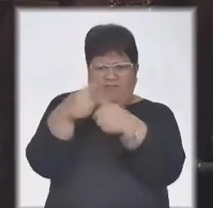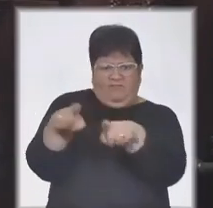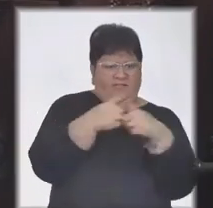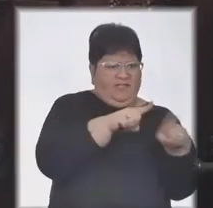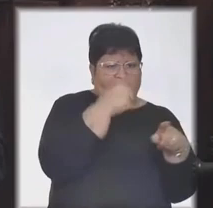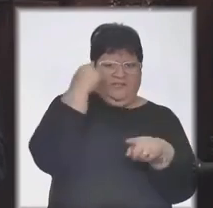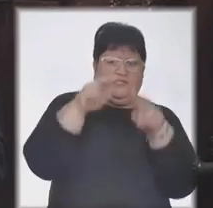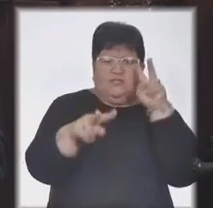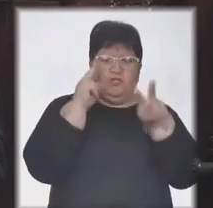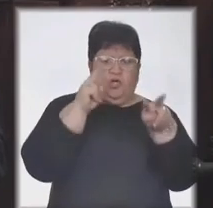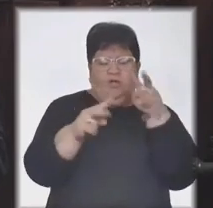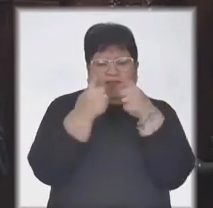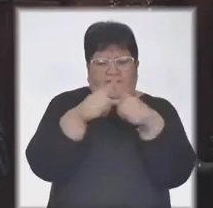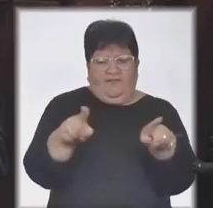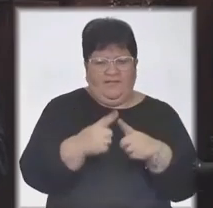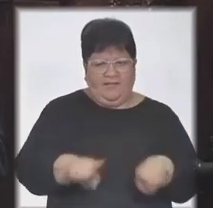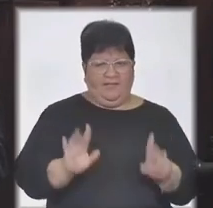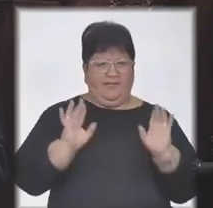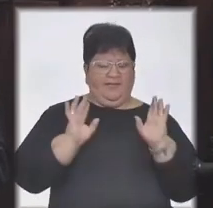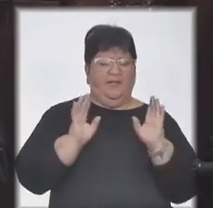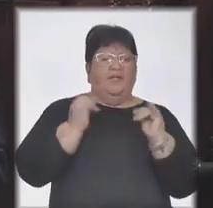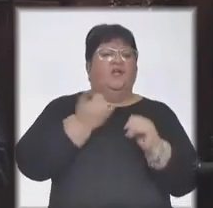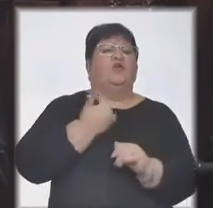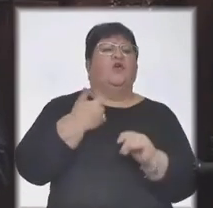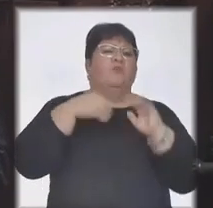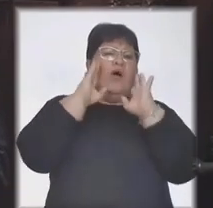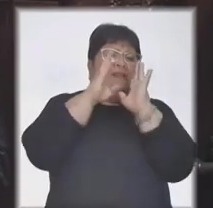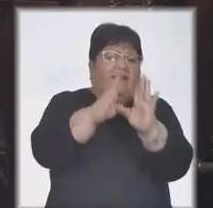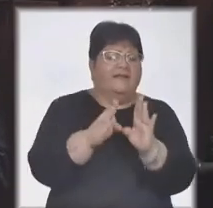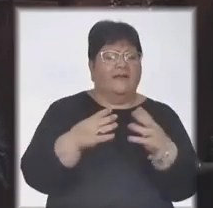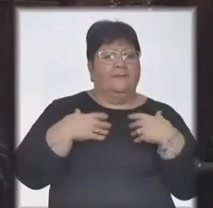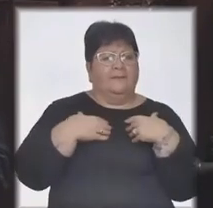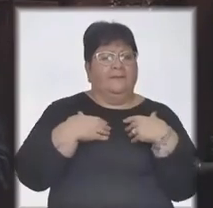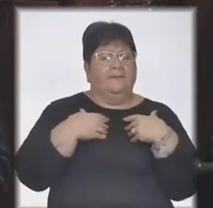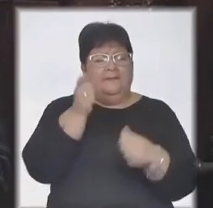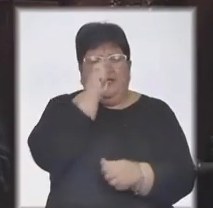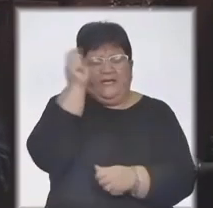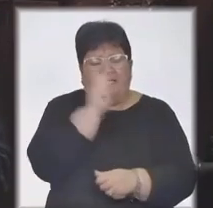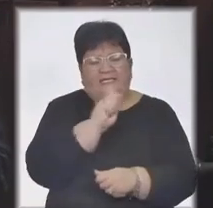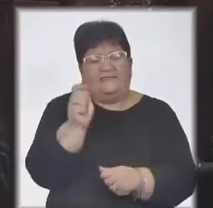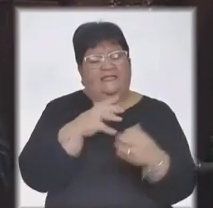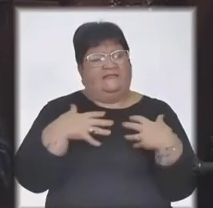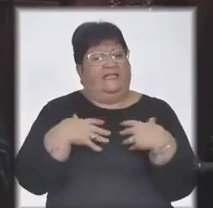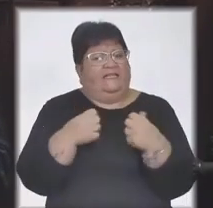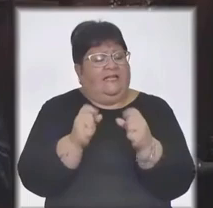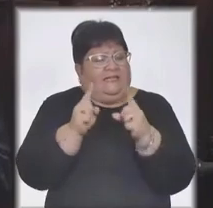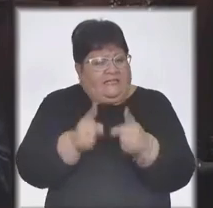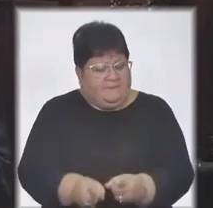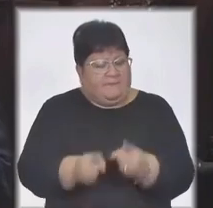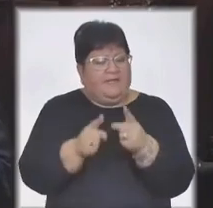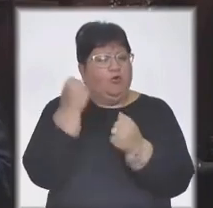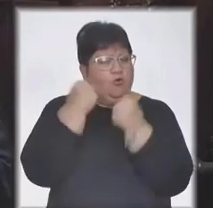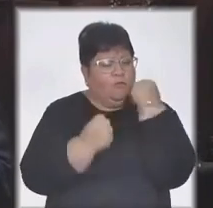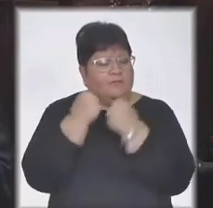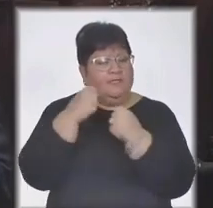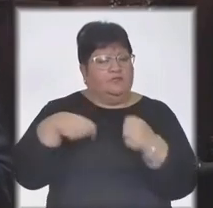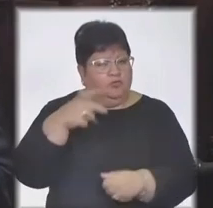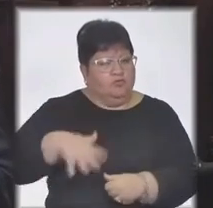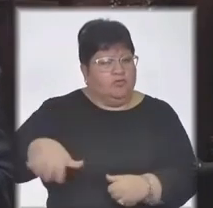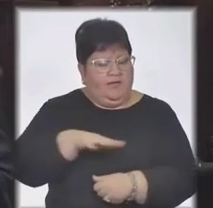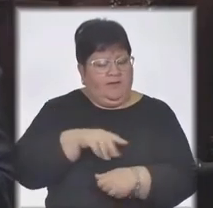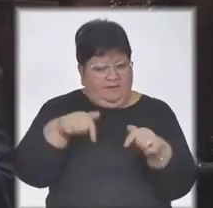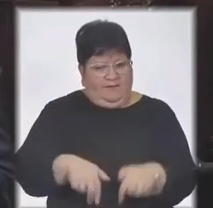diferentes de cómo atender la emergencia sanitaria y de cómo entender la emergencia económica y social que está viviendo nuestro país.